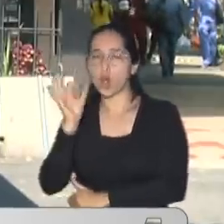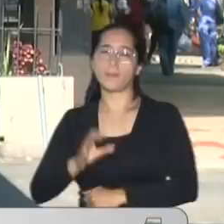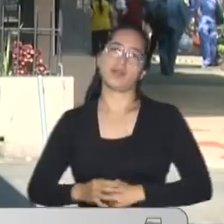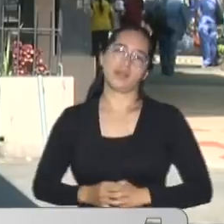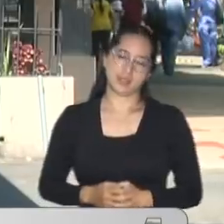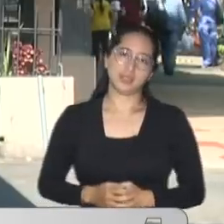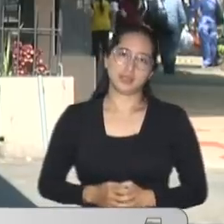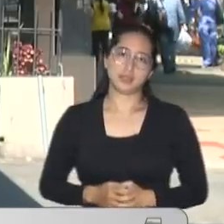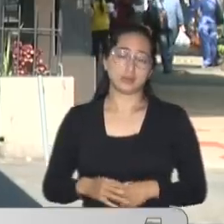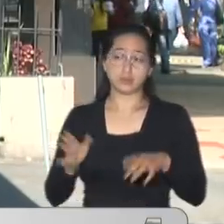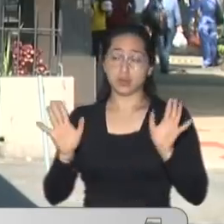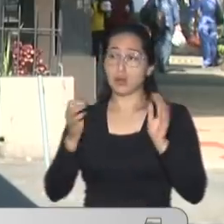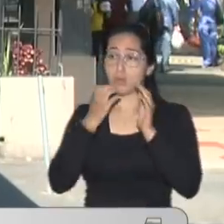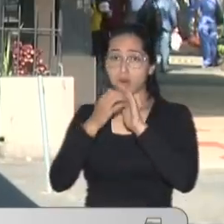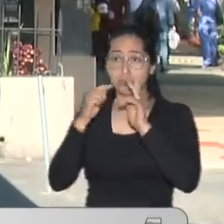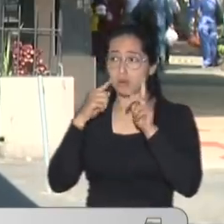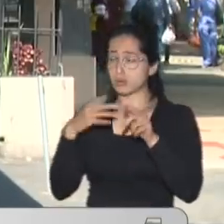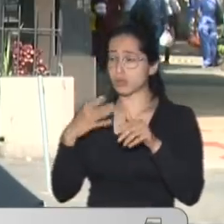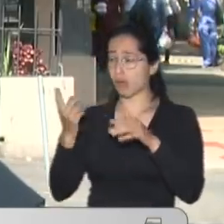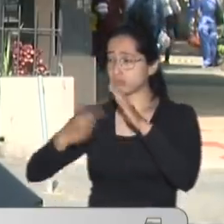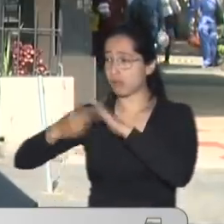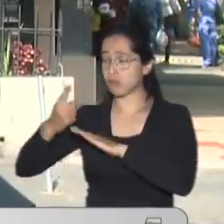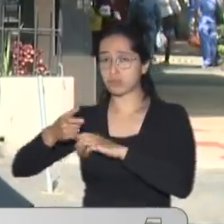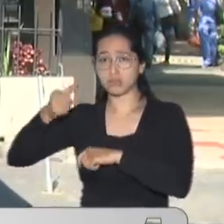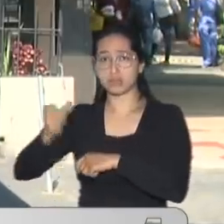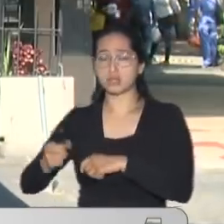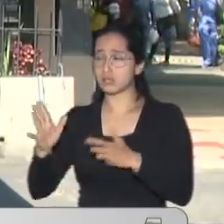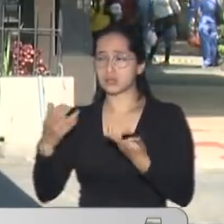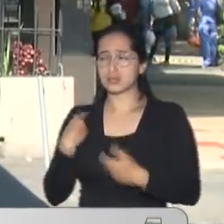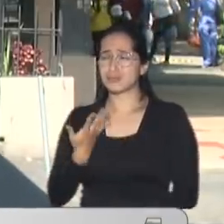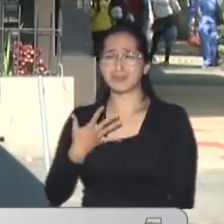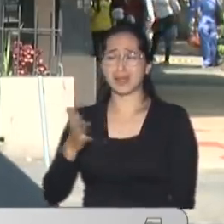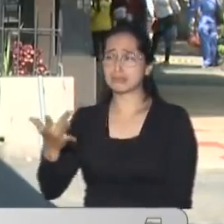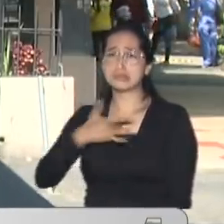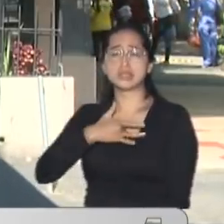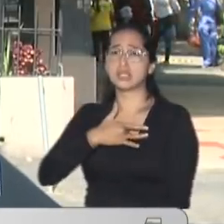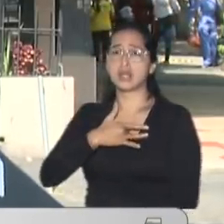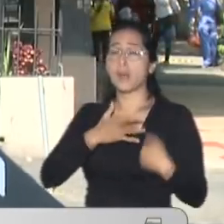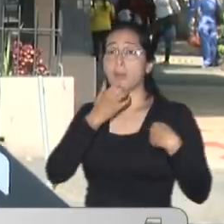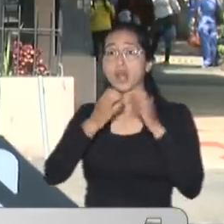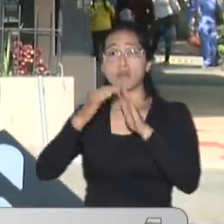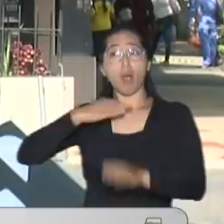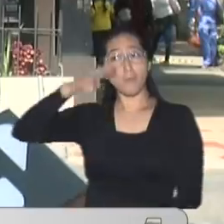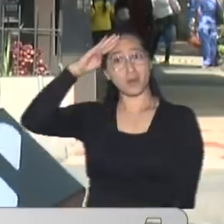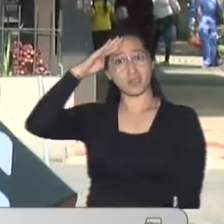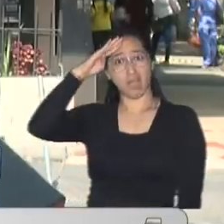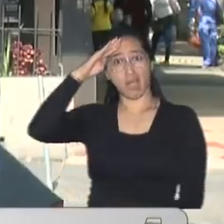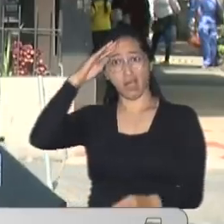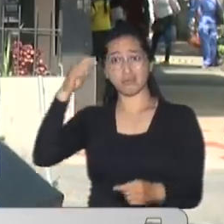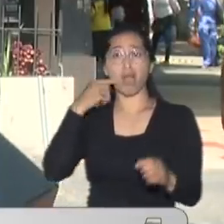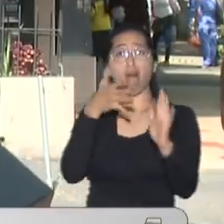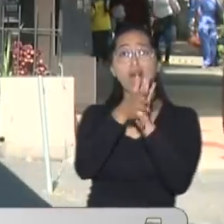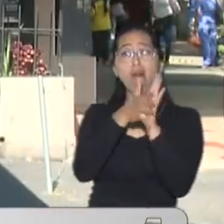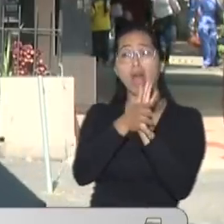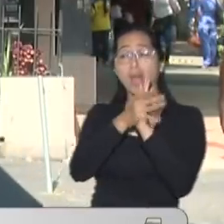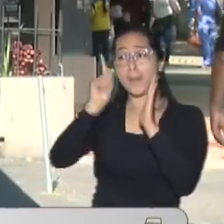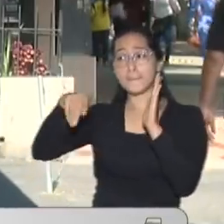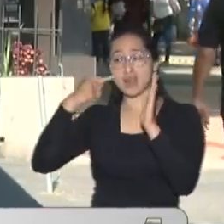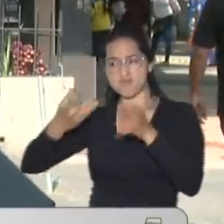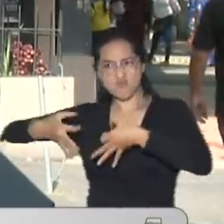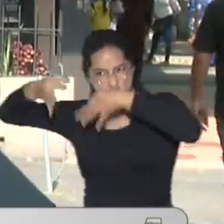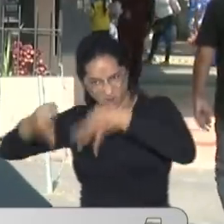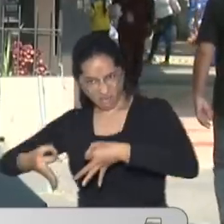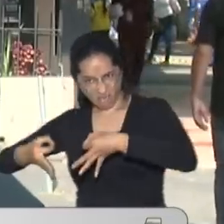Hemos dicho para que acabara de morir en el sitio. Es lo que más me duele, es que la policía dice una versión, pero los hechos en la vida real, lo que